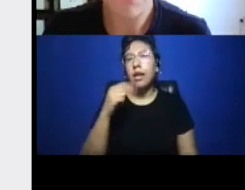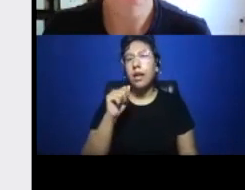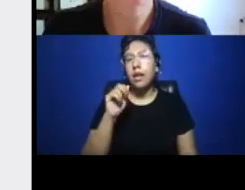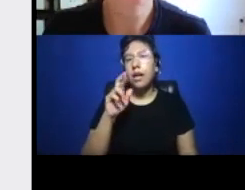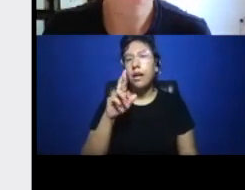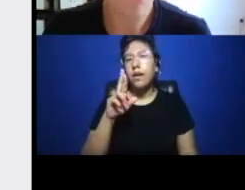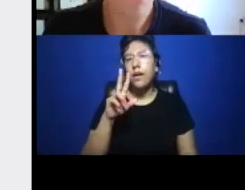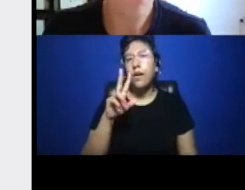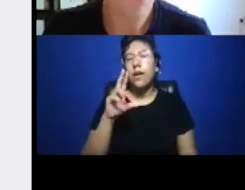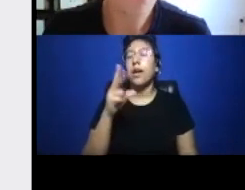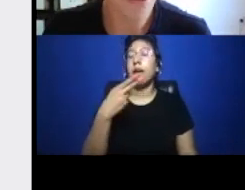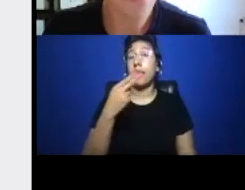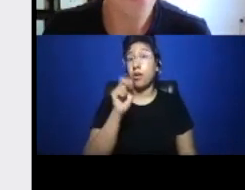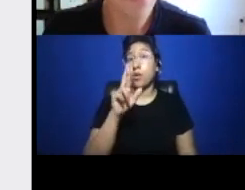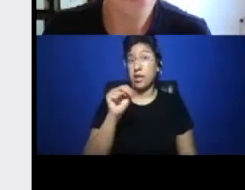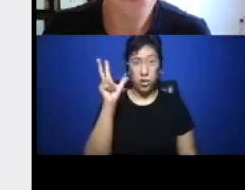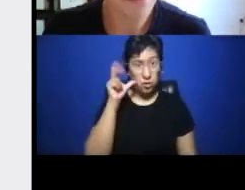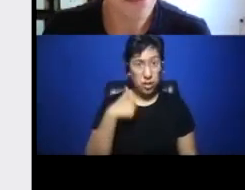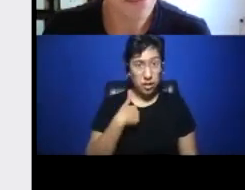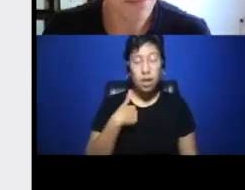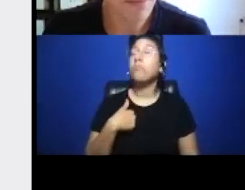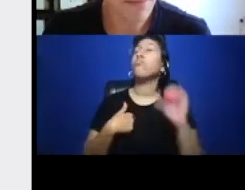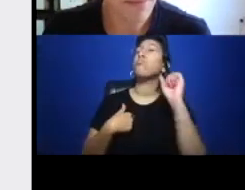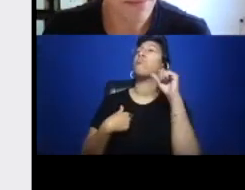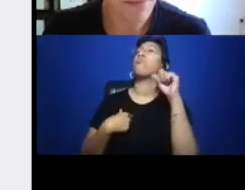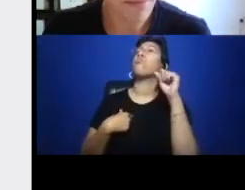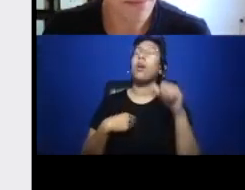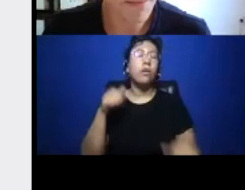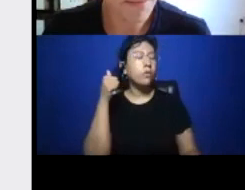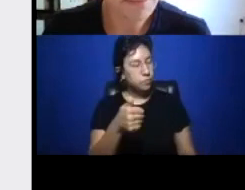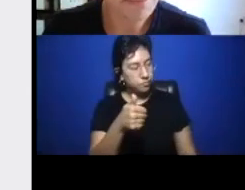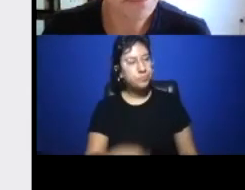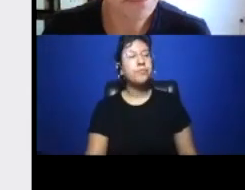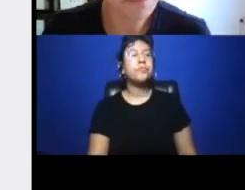Entonces, ¿me pueden escuchar? Sí.